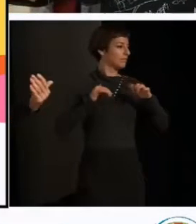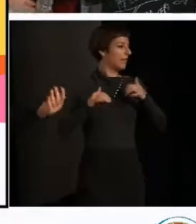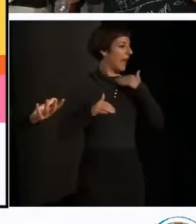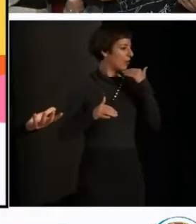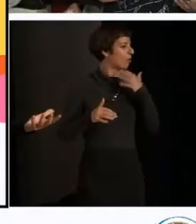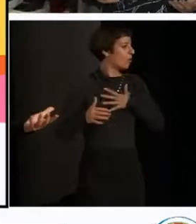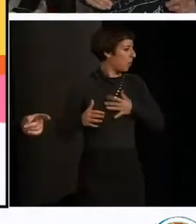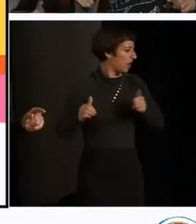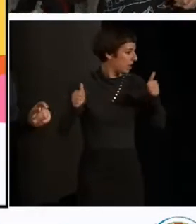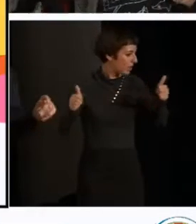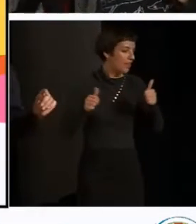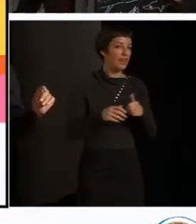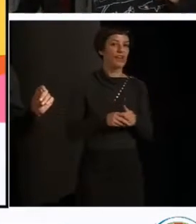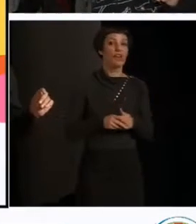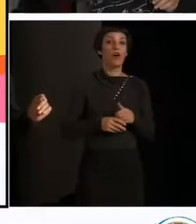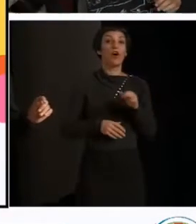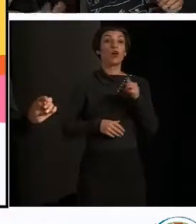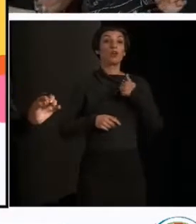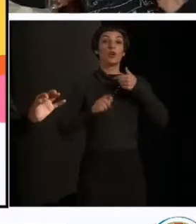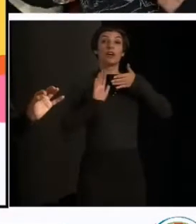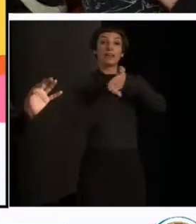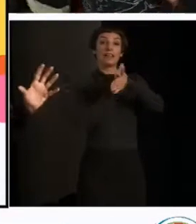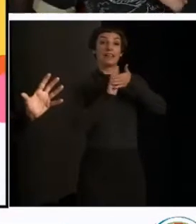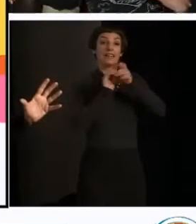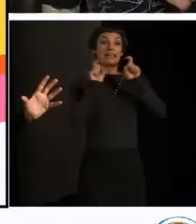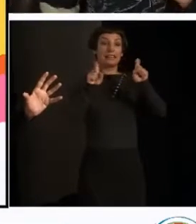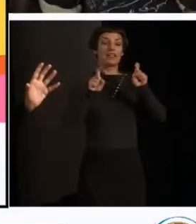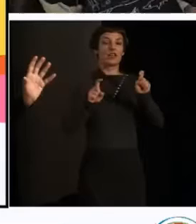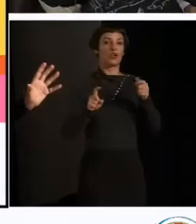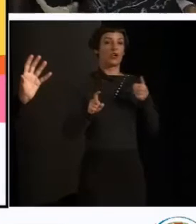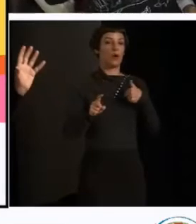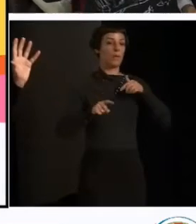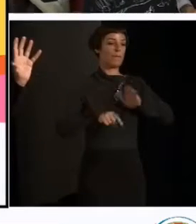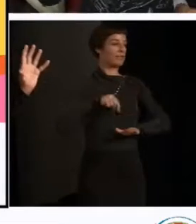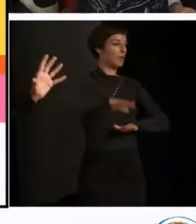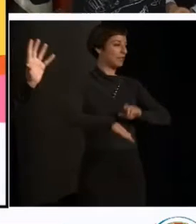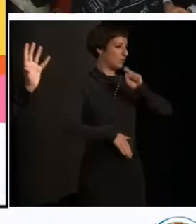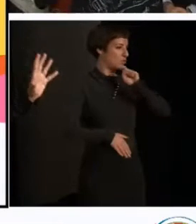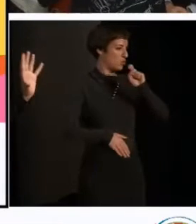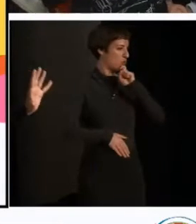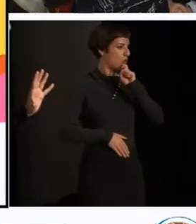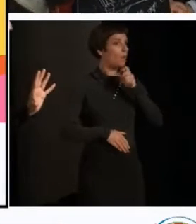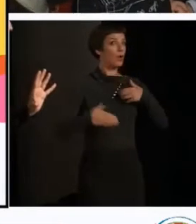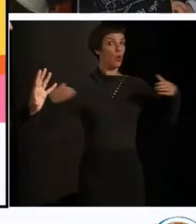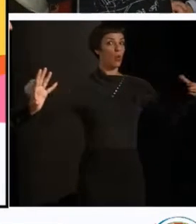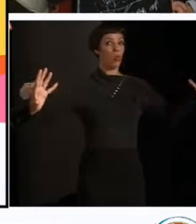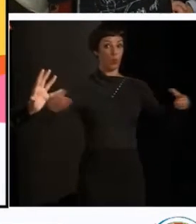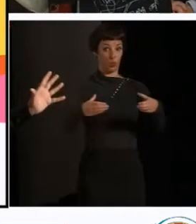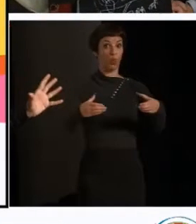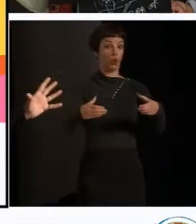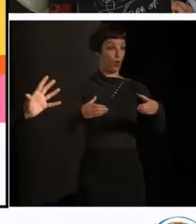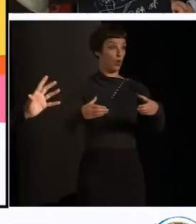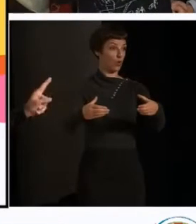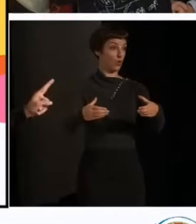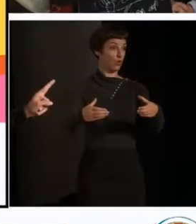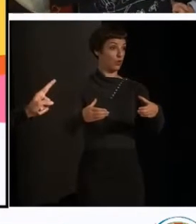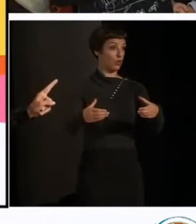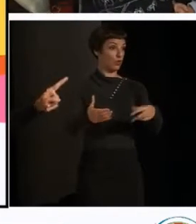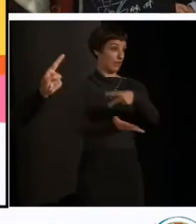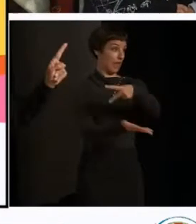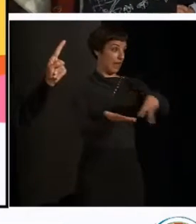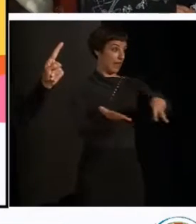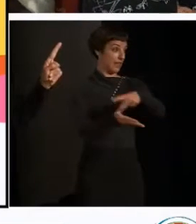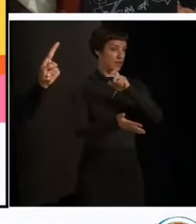lo puede hacer con la boca. Y os voy a enseñar qué coreografía vamos de forma colectiva a danzar, ¿de